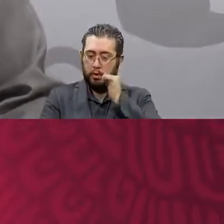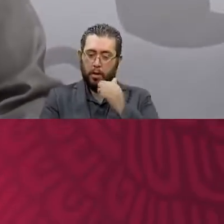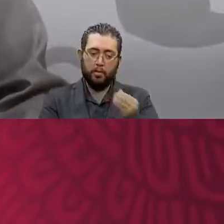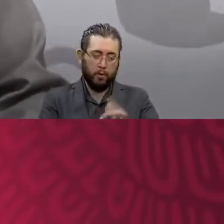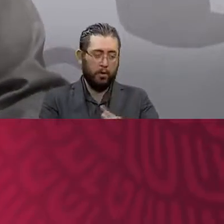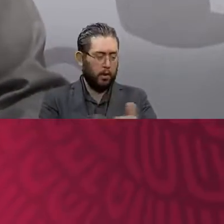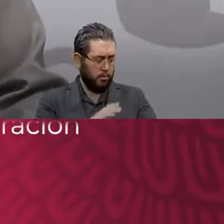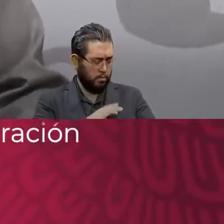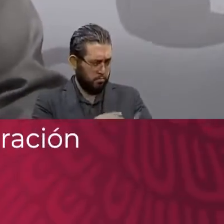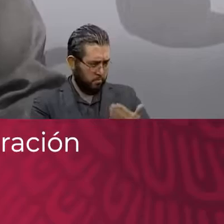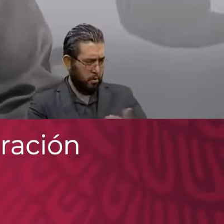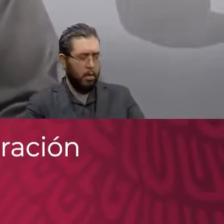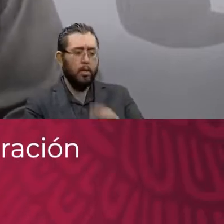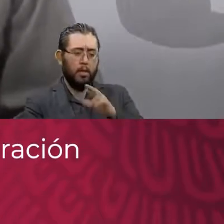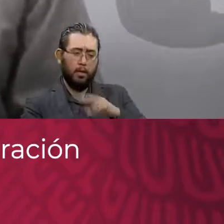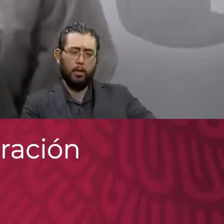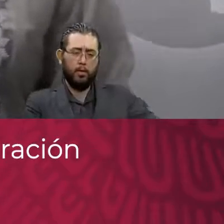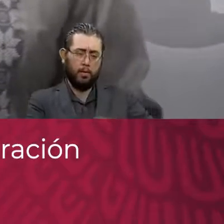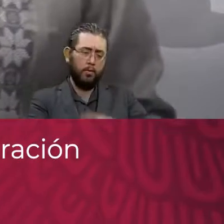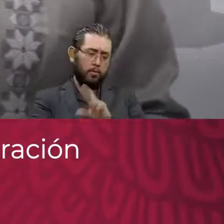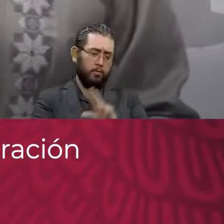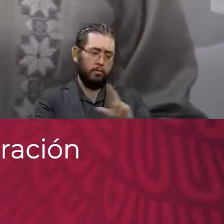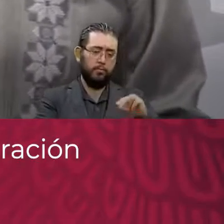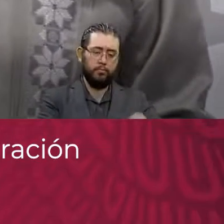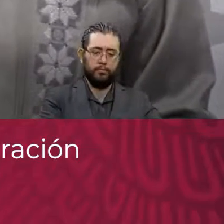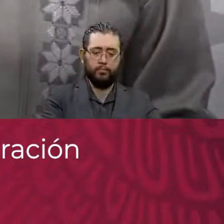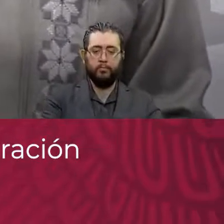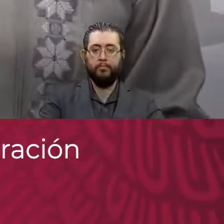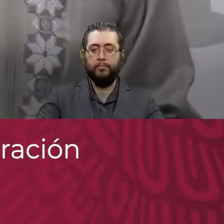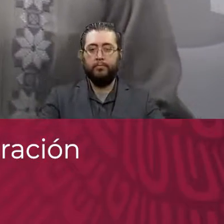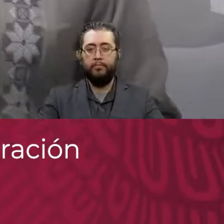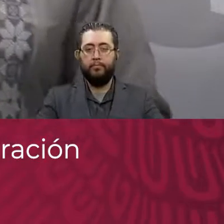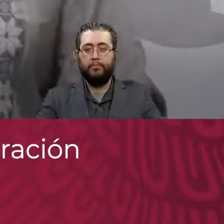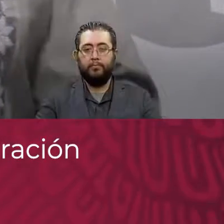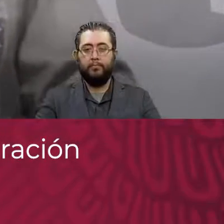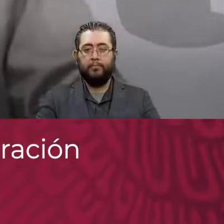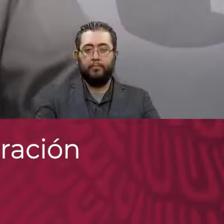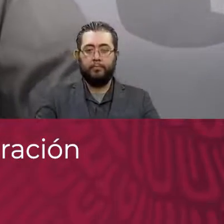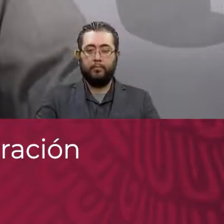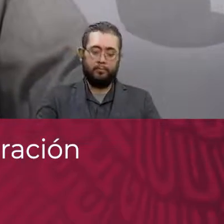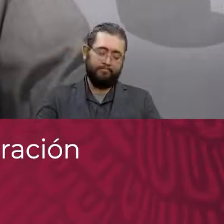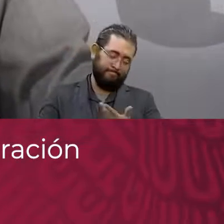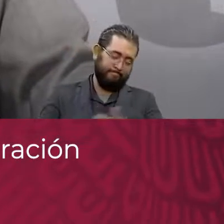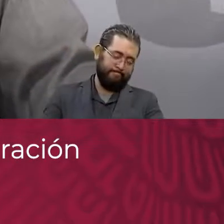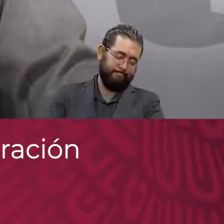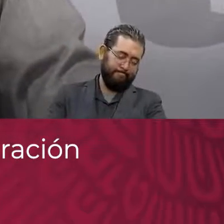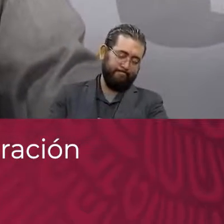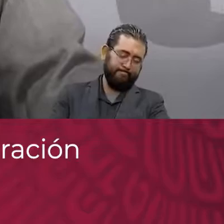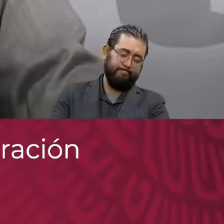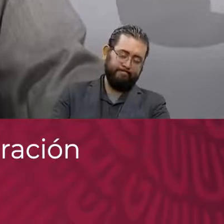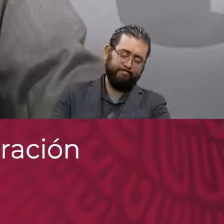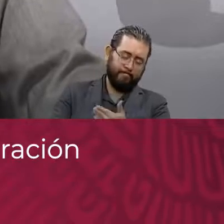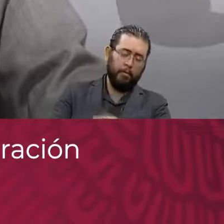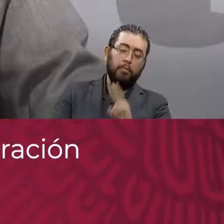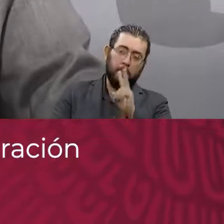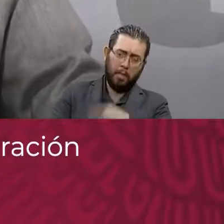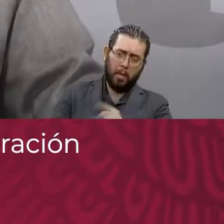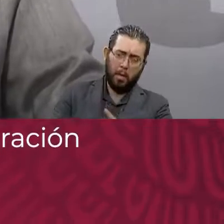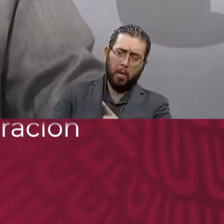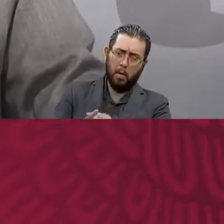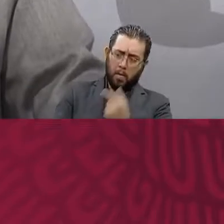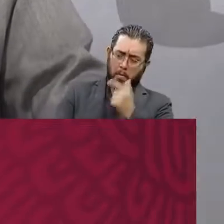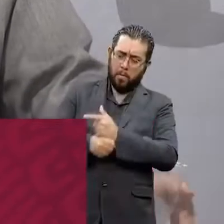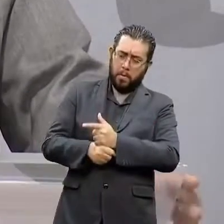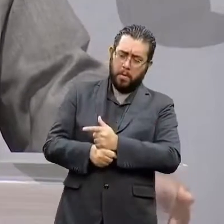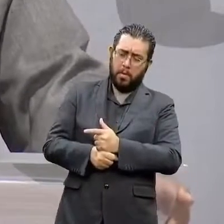señor gobernador del estado de sanaloa nuestro compañero nuestro amigo Rubén Rocha en quien hemos encontrado No